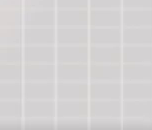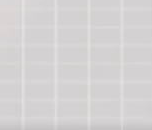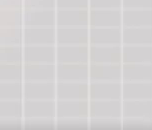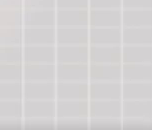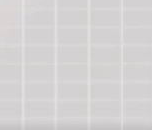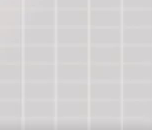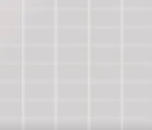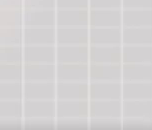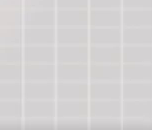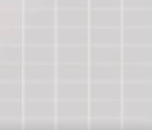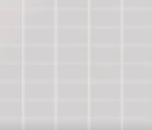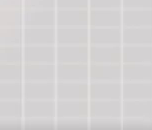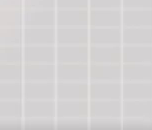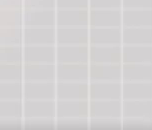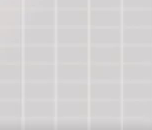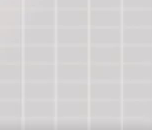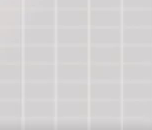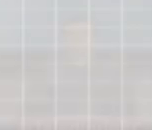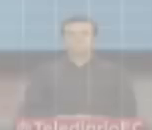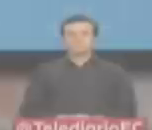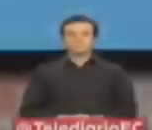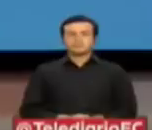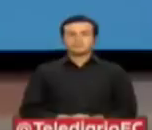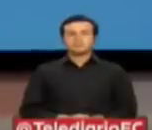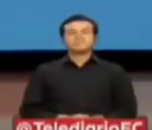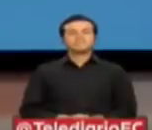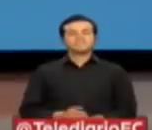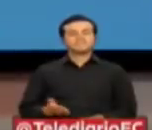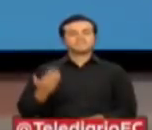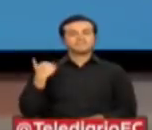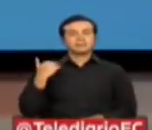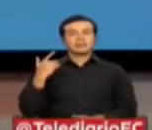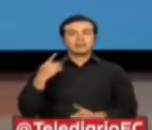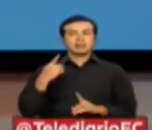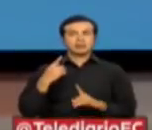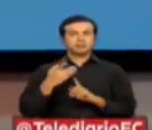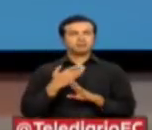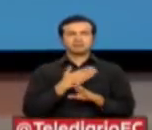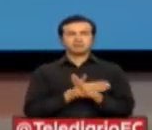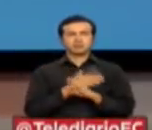es que hacemos más o menos memoria las cifras con las que cerró exactamente